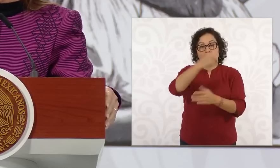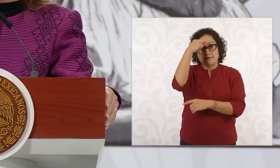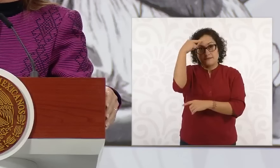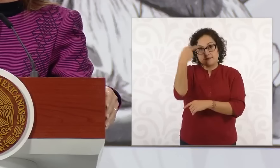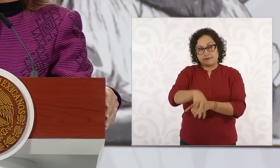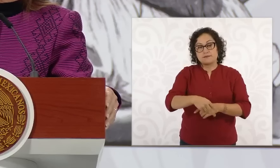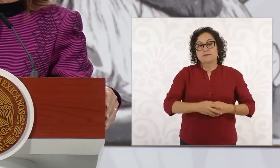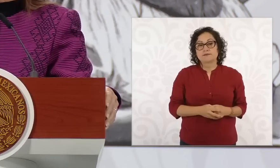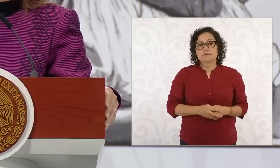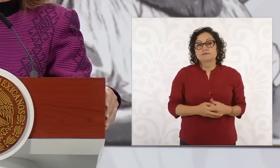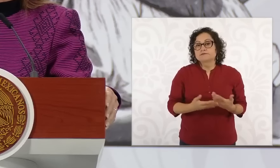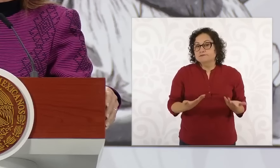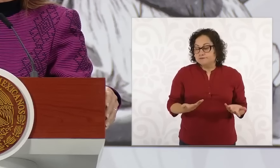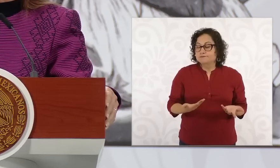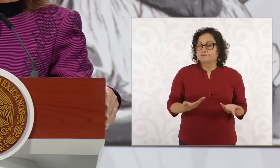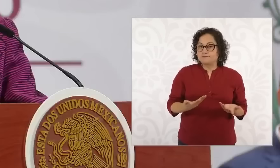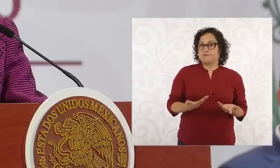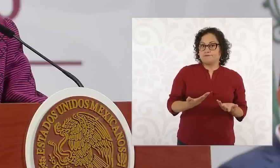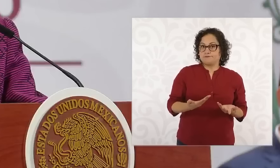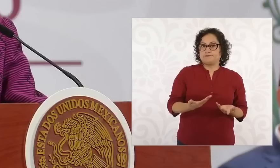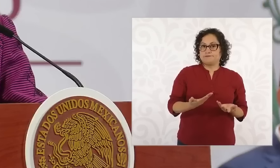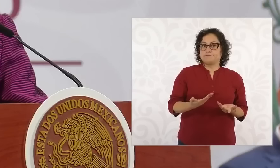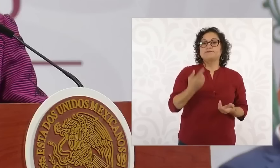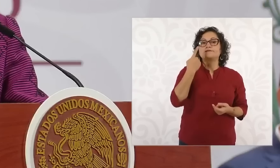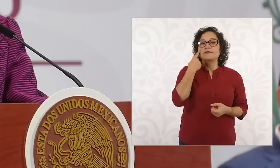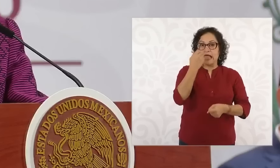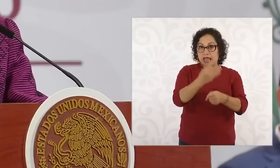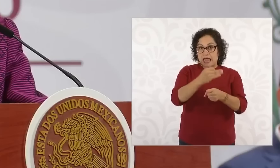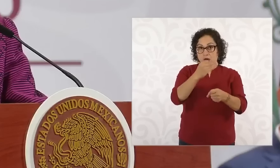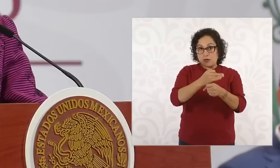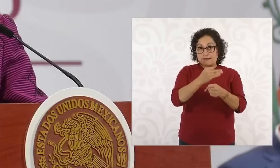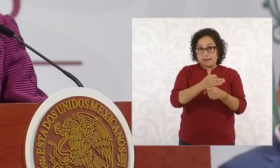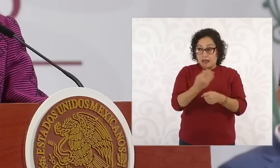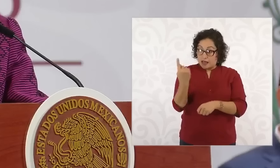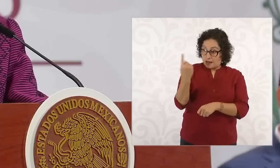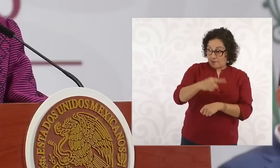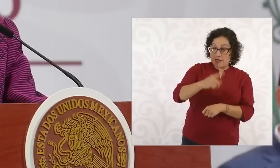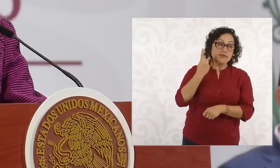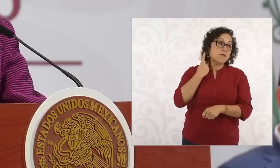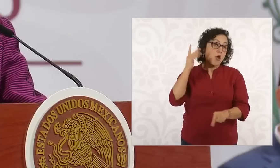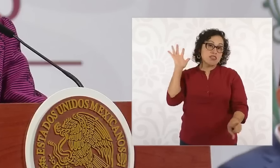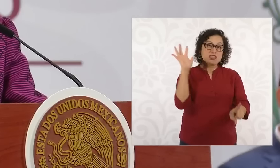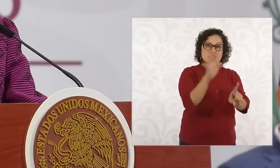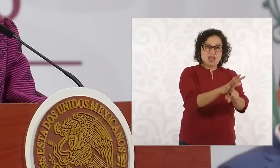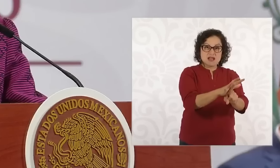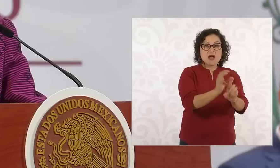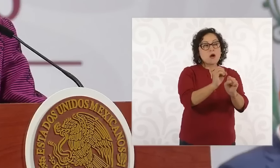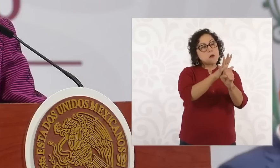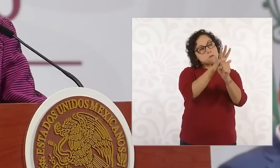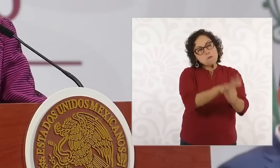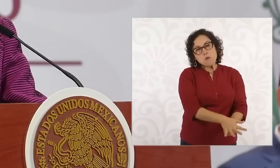No hay, eso sí se puede decir claramente, no hay ni persecución política, ni represión. Si hubo una